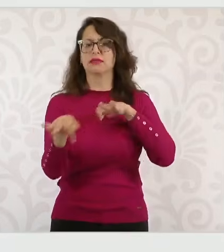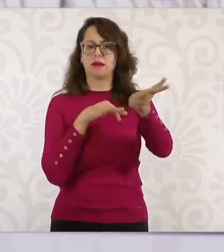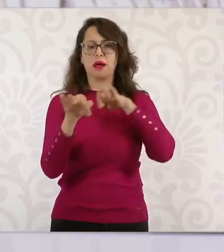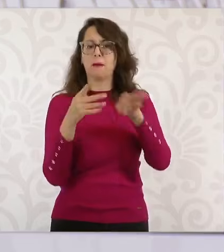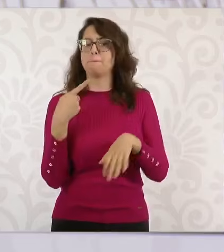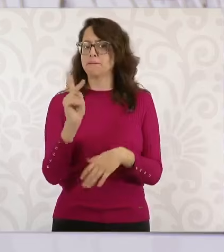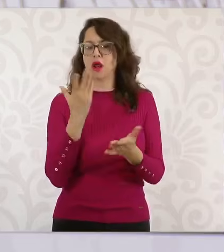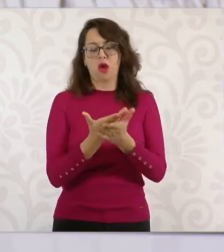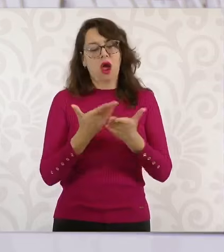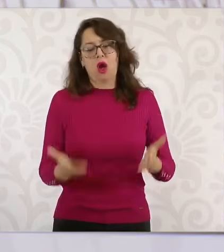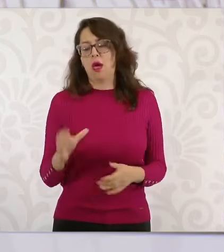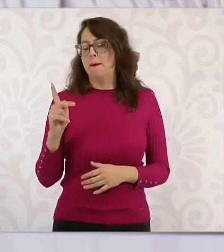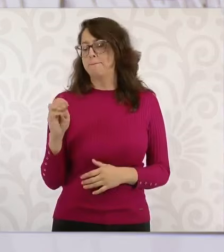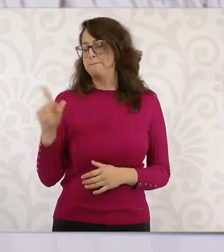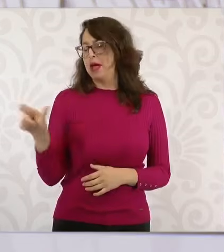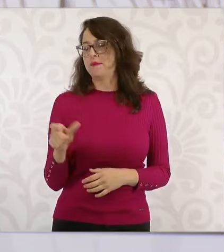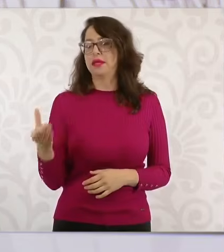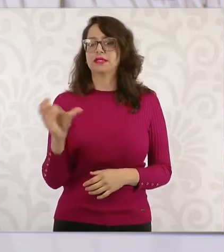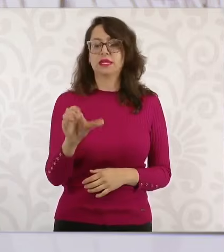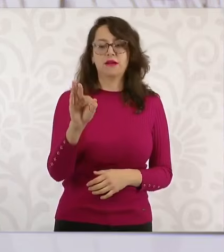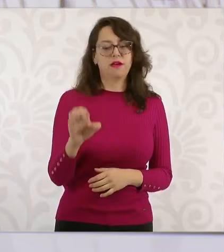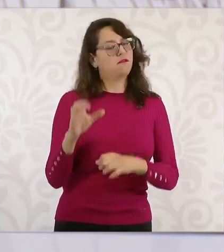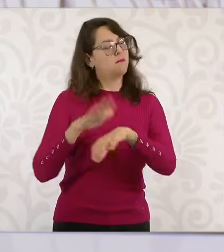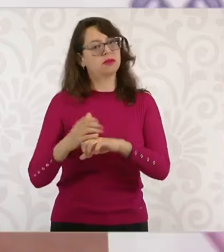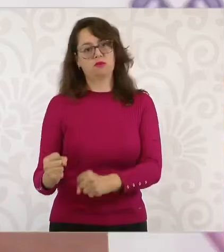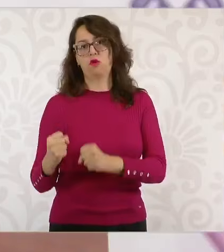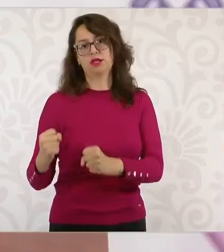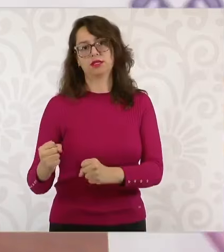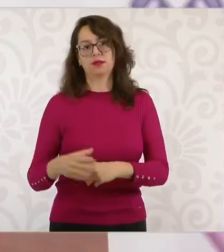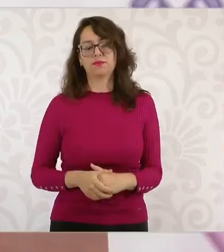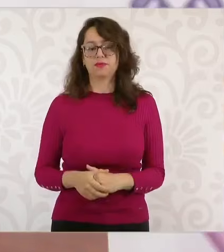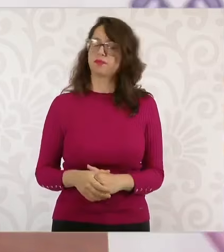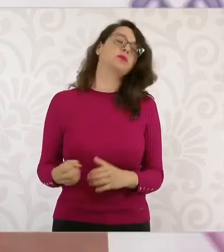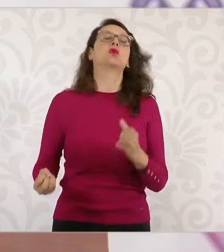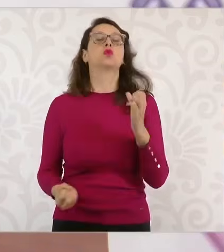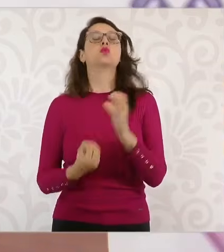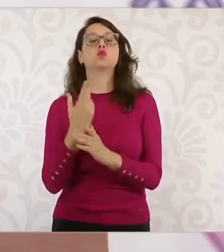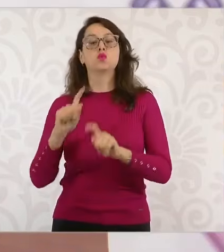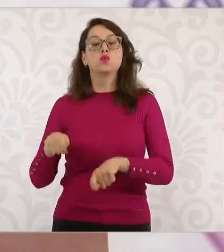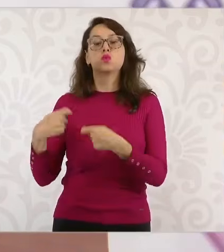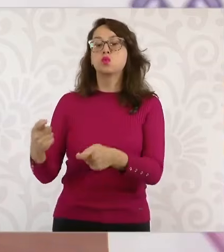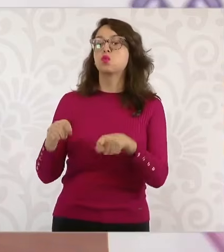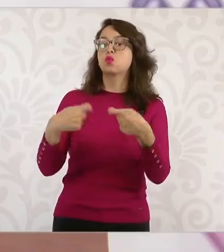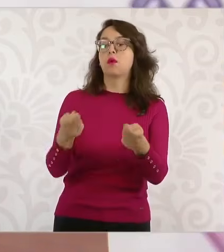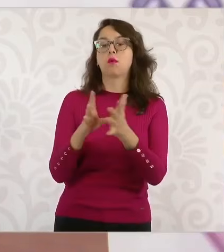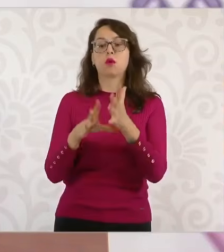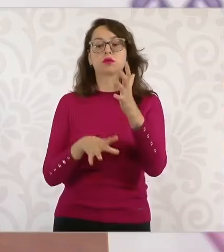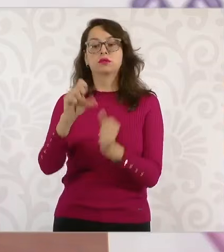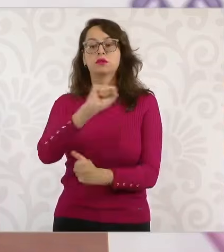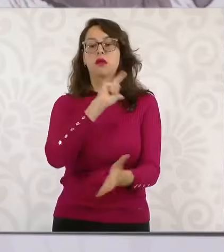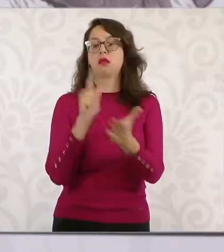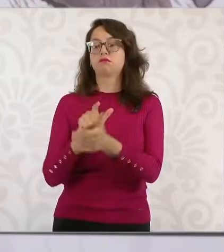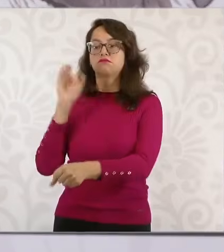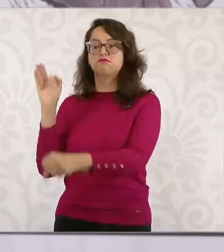tiene mucha fuerza y CFE pues tiene mucha fuerza. Le dimos nuevamente constitucional y legalmente la